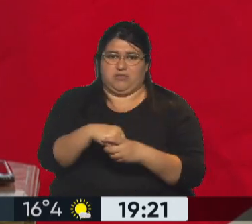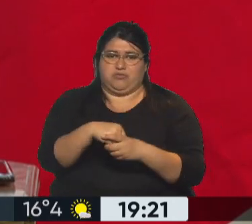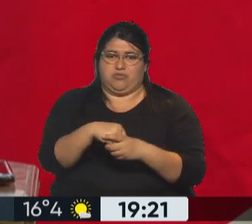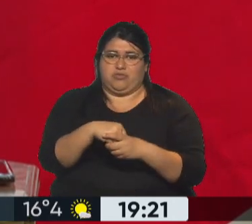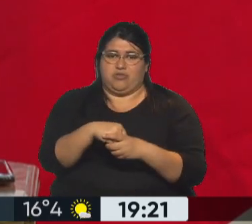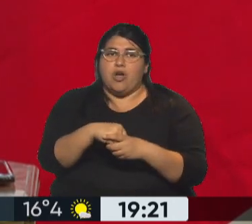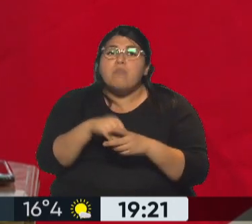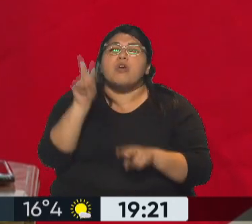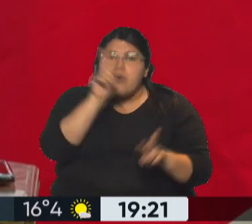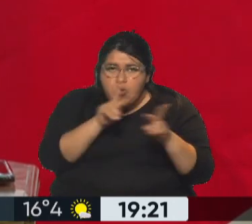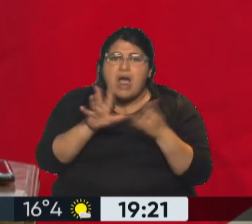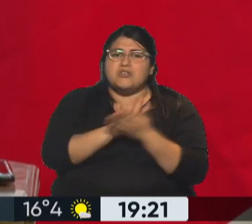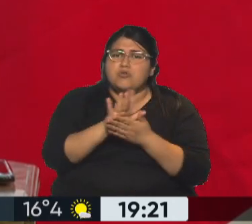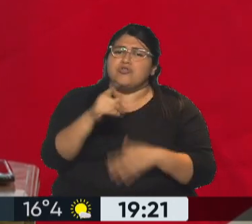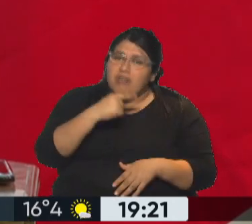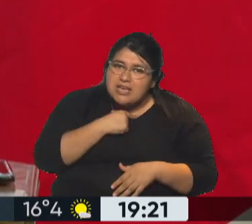quiero encontrar una solución.